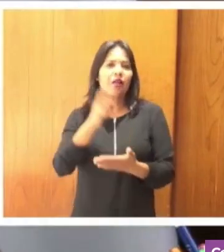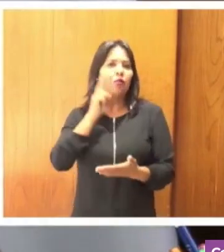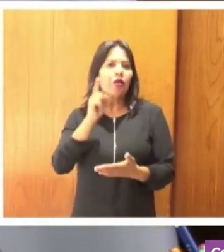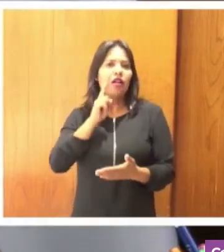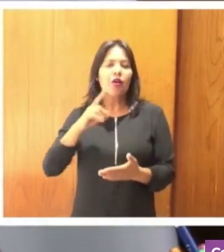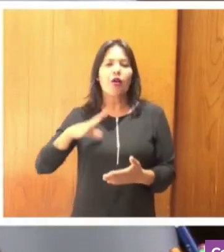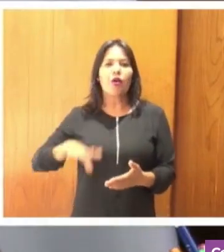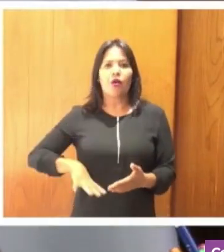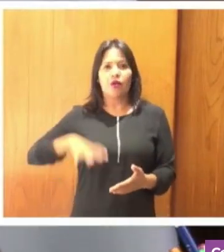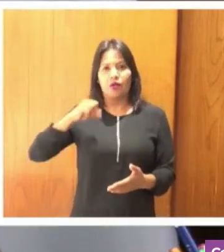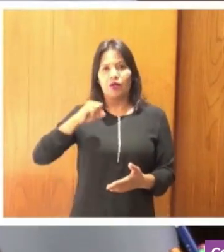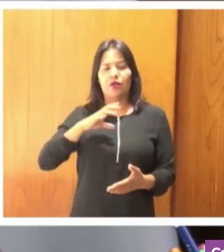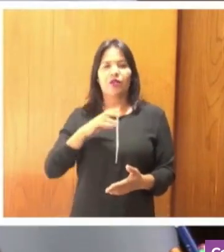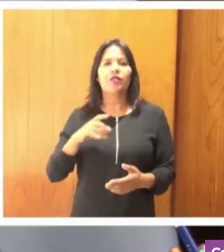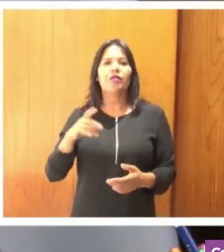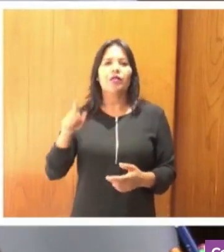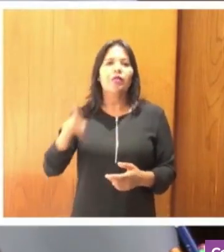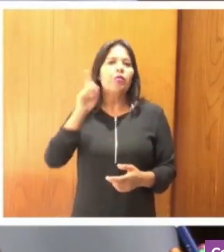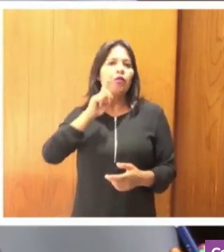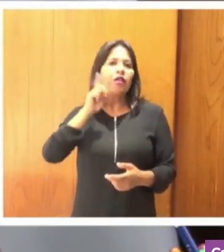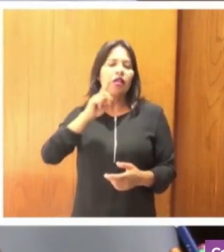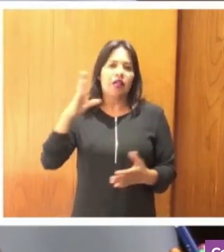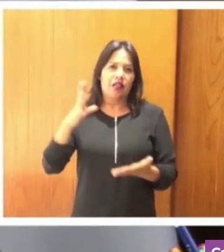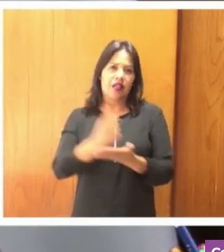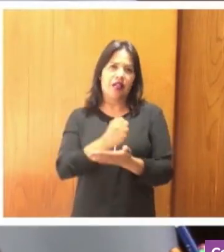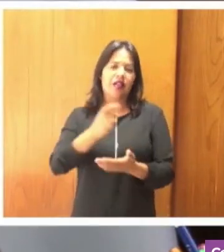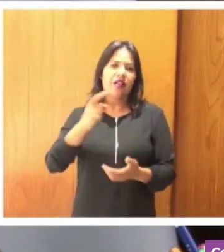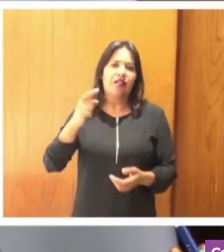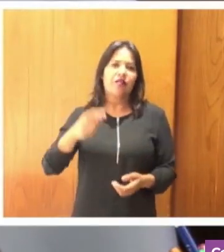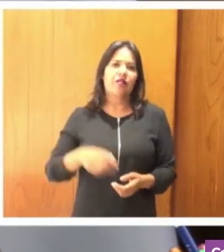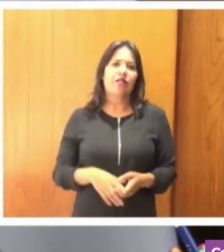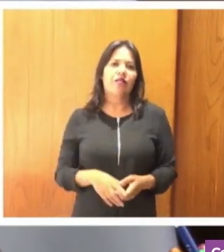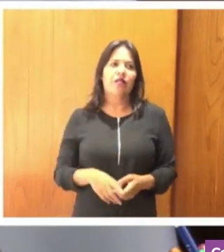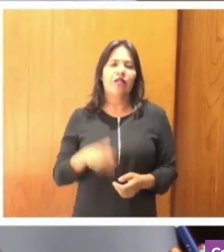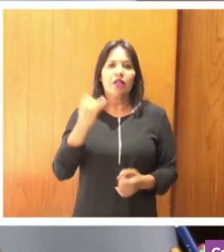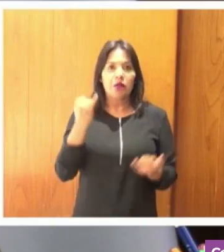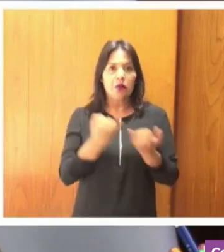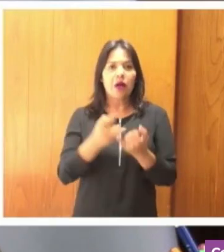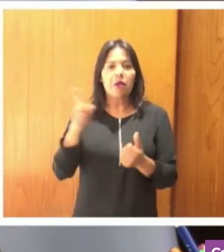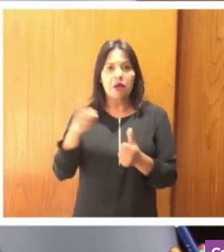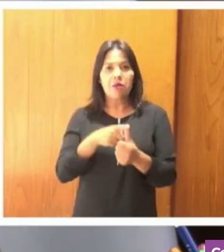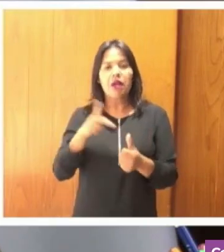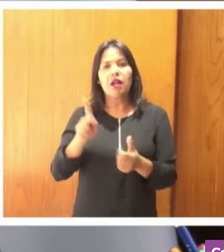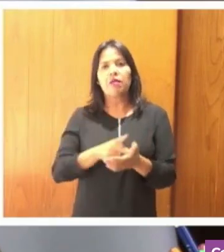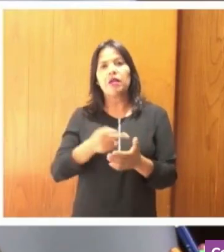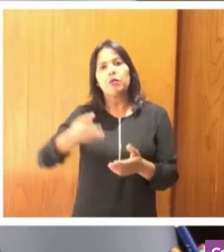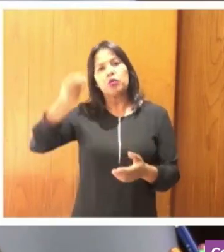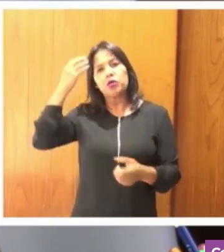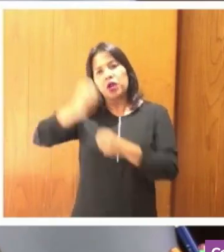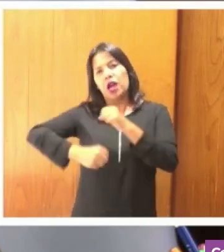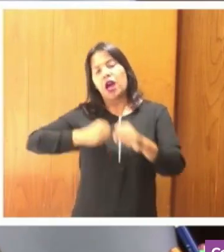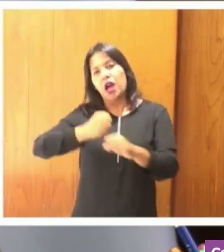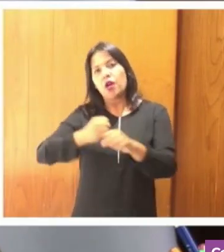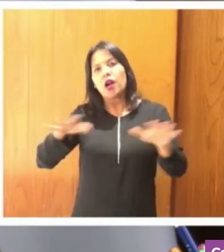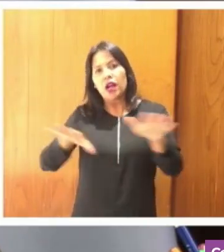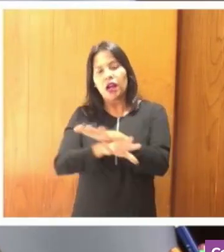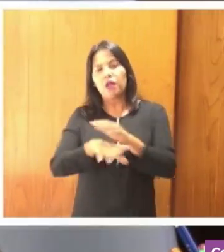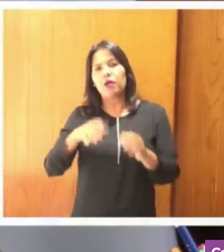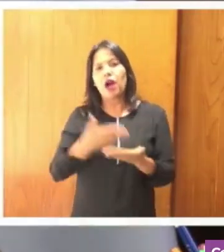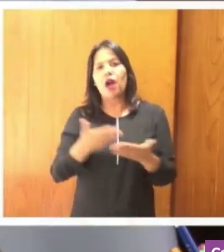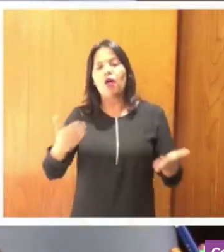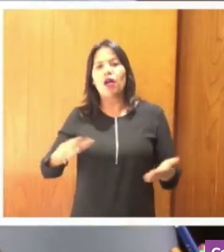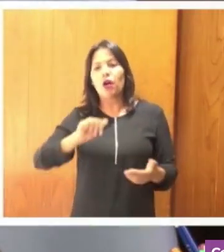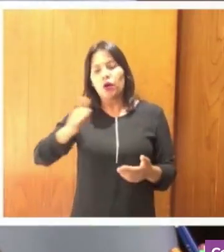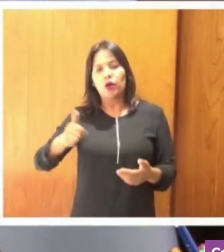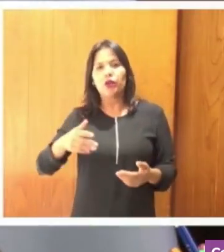gobierna el Estado de México, y segundo, de una primera vez que hay alternancia política desde hace 90 años. Los